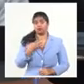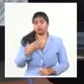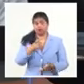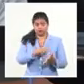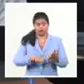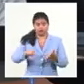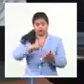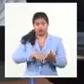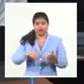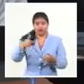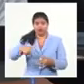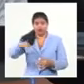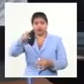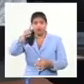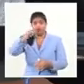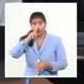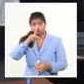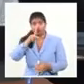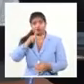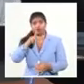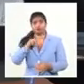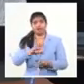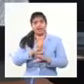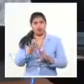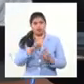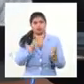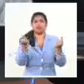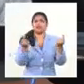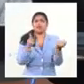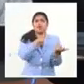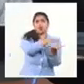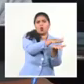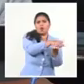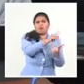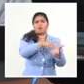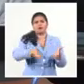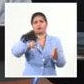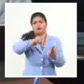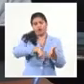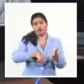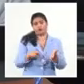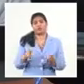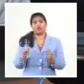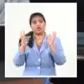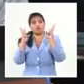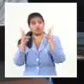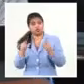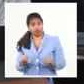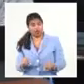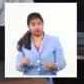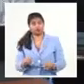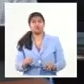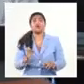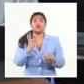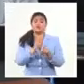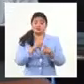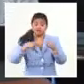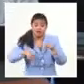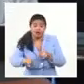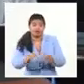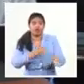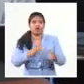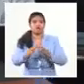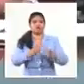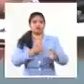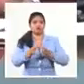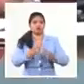explicamos en junio, se había dado un primer monto de financiamiento. Los resultados de ese financiamiento empiezan a entrar ahora.